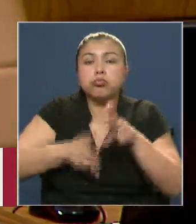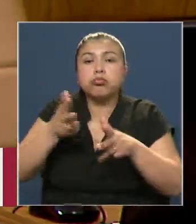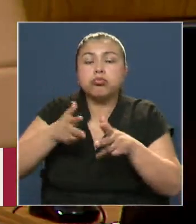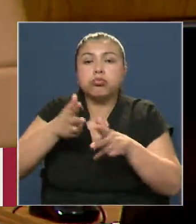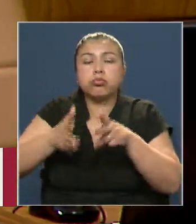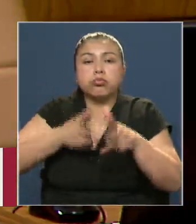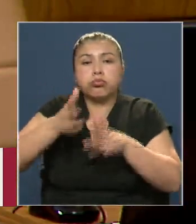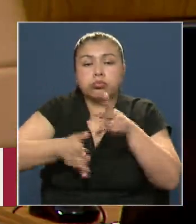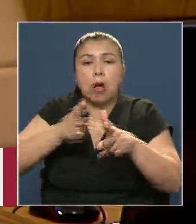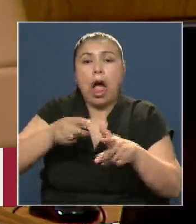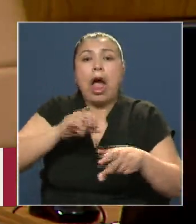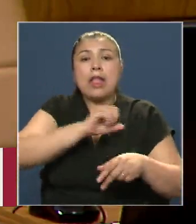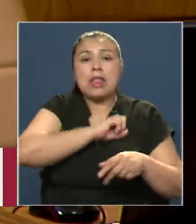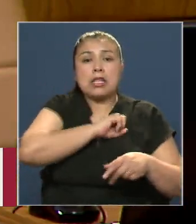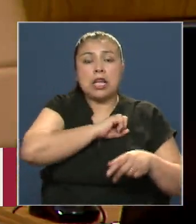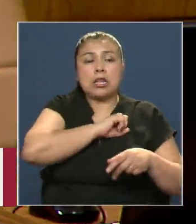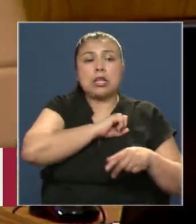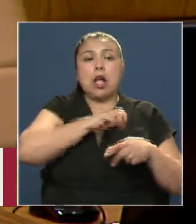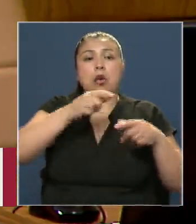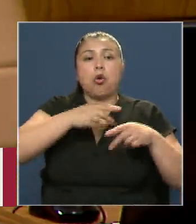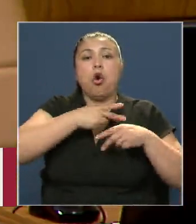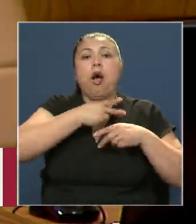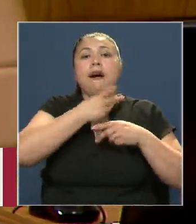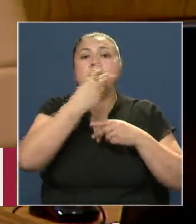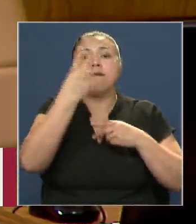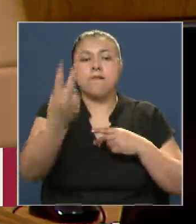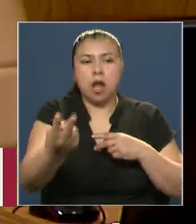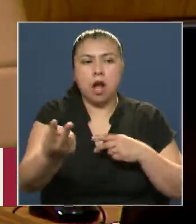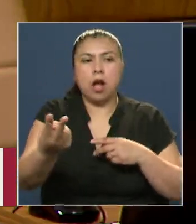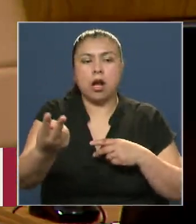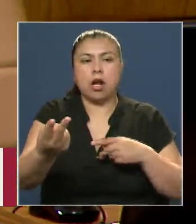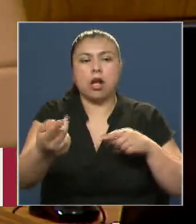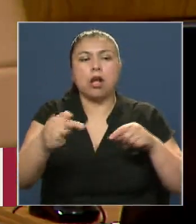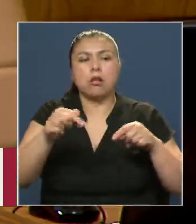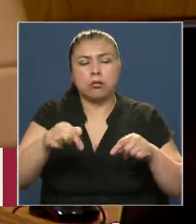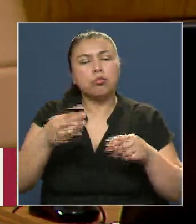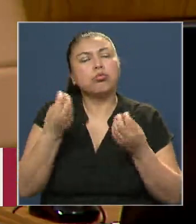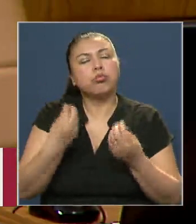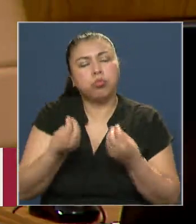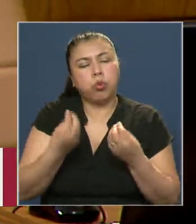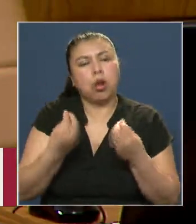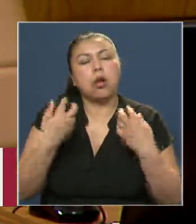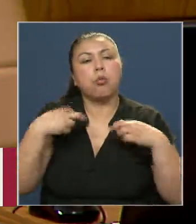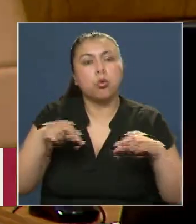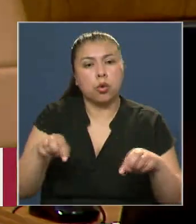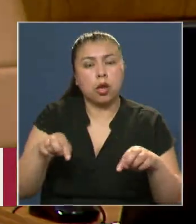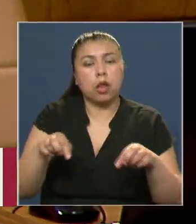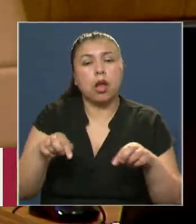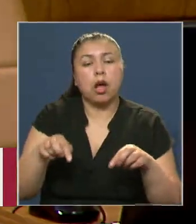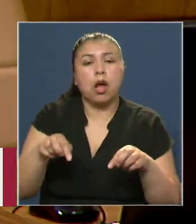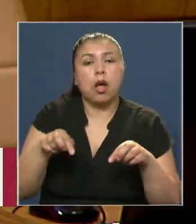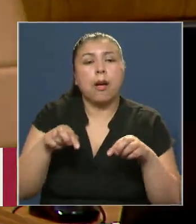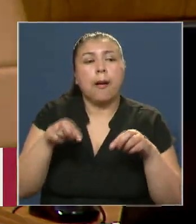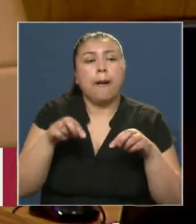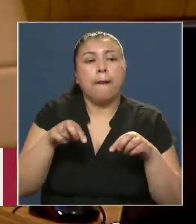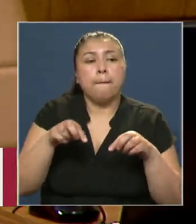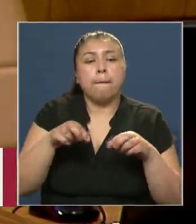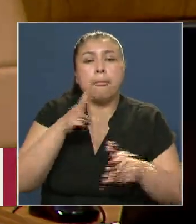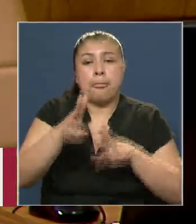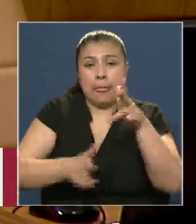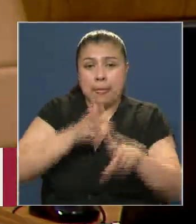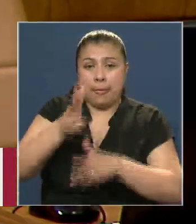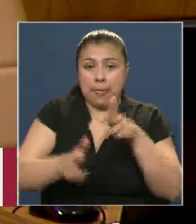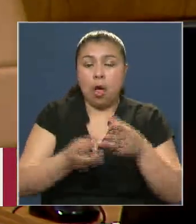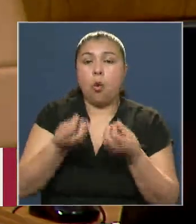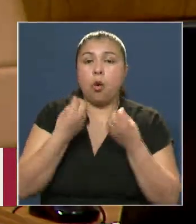hacia la capital. Podríamos tener de verdad una muy buena alternativa a través de esta movilización, como es el